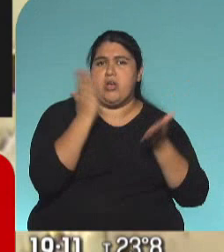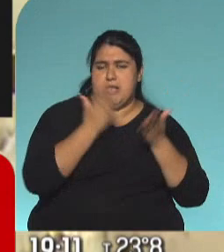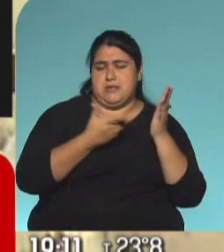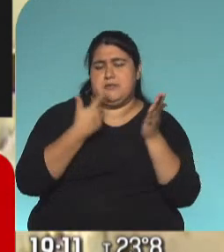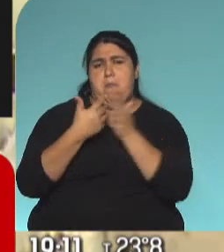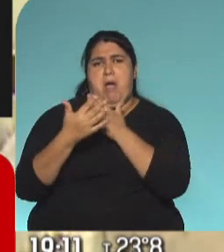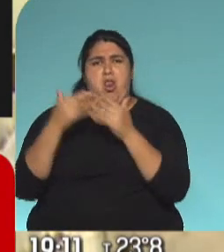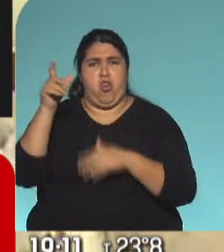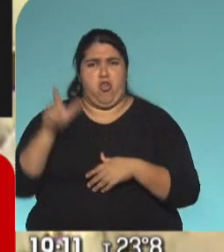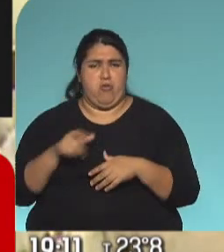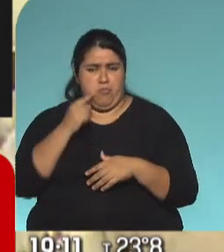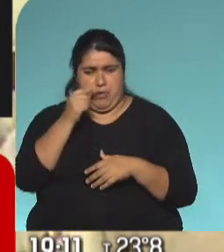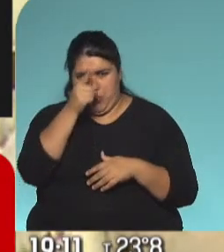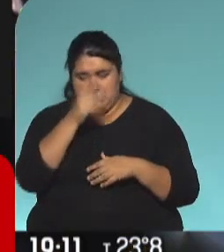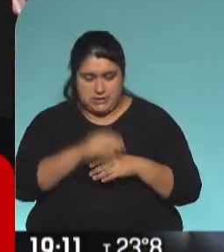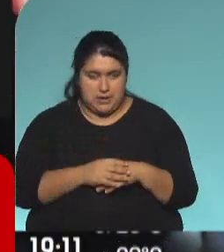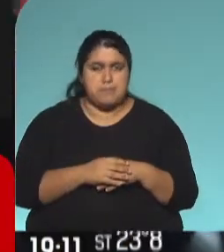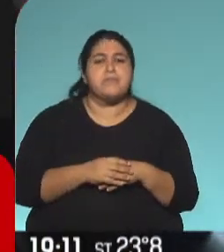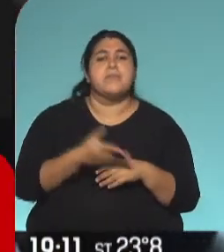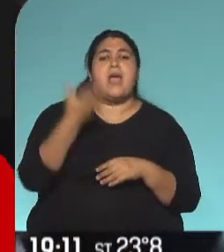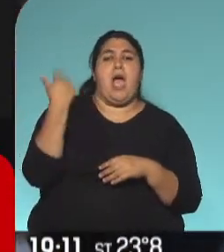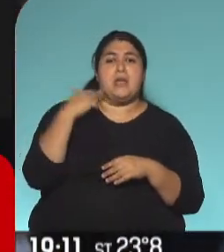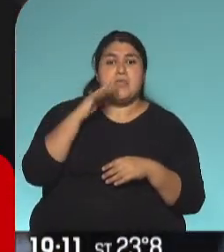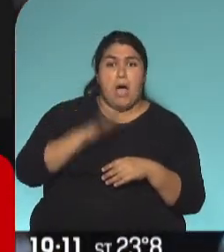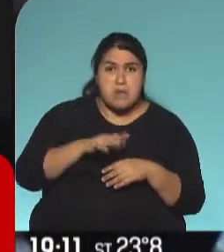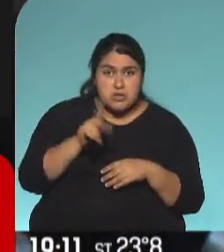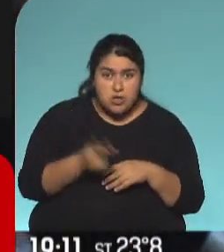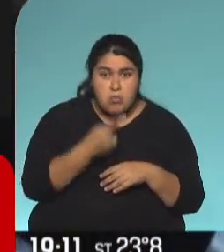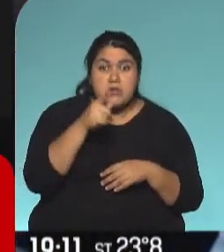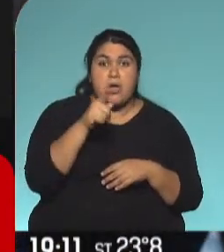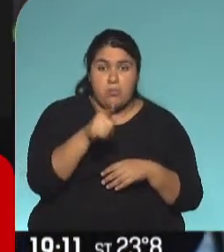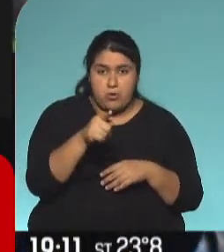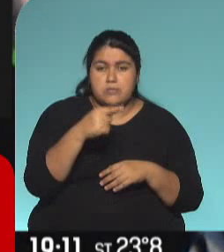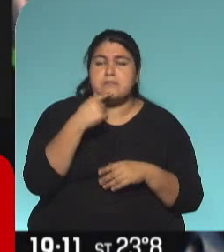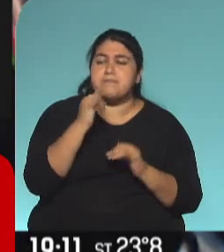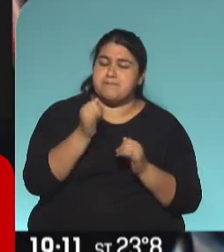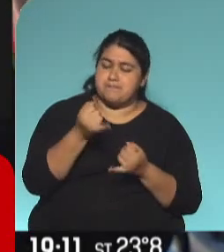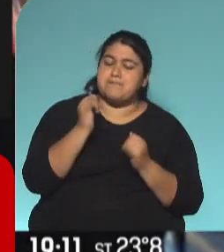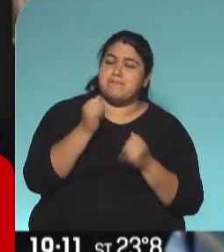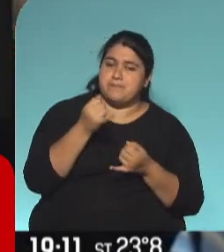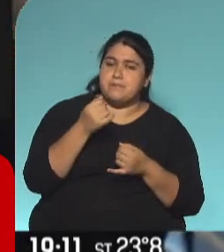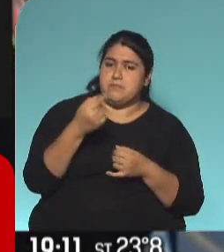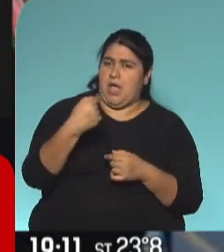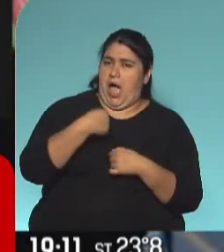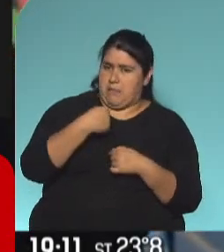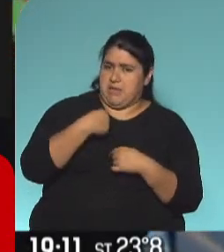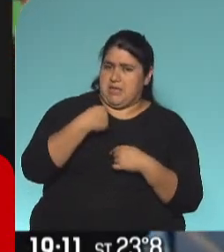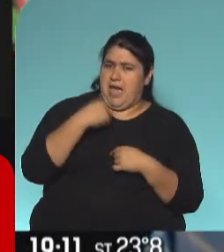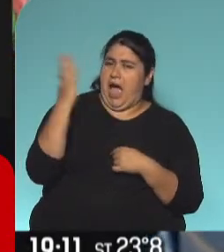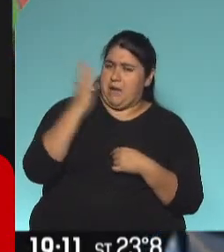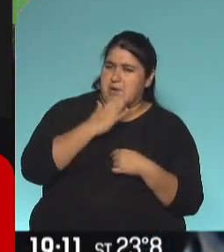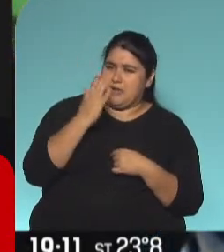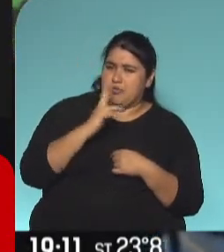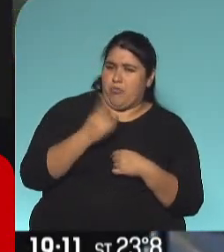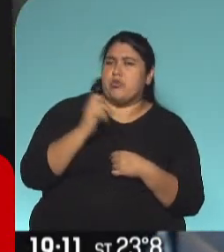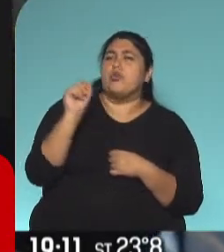este policía. ¿Algún momento te amenazó de muerte a vos también? Sí, él me amenazó de muerte a mí. Él me amenazó de muerte con su